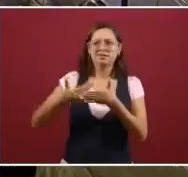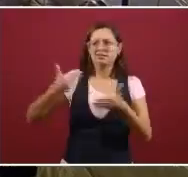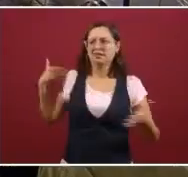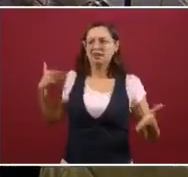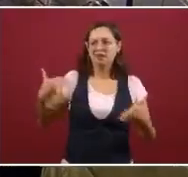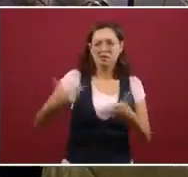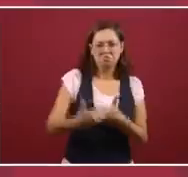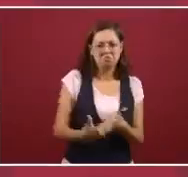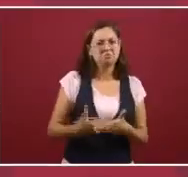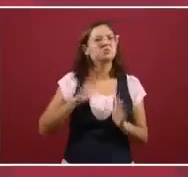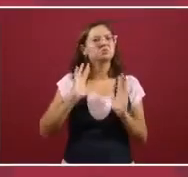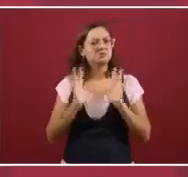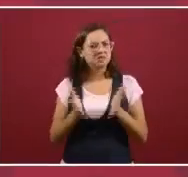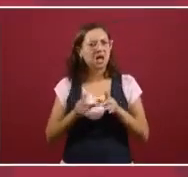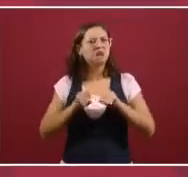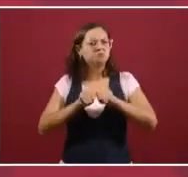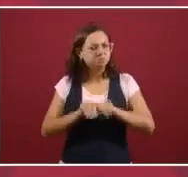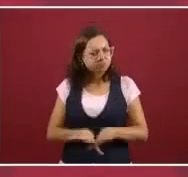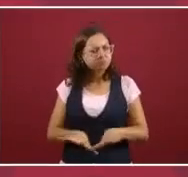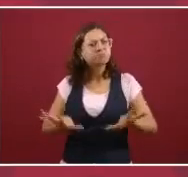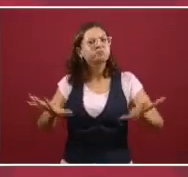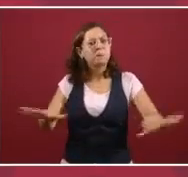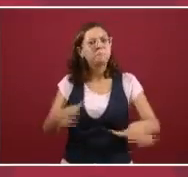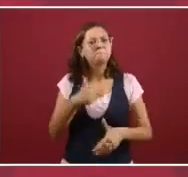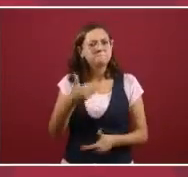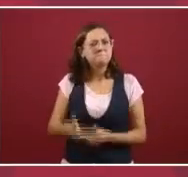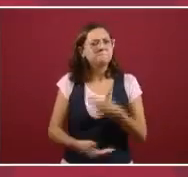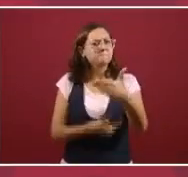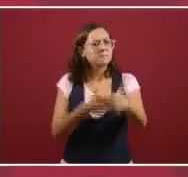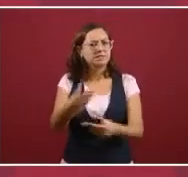creo que ya deben de estar